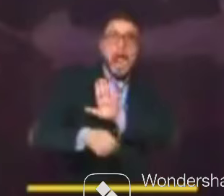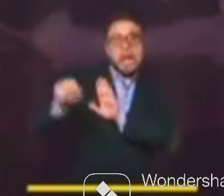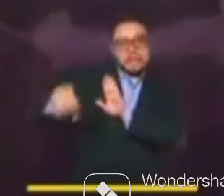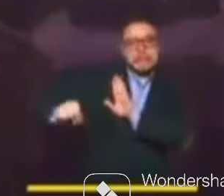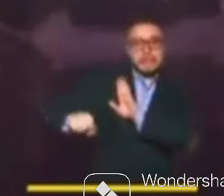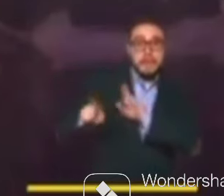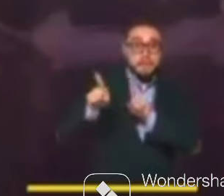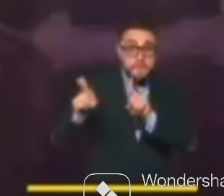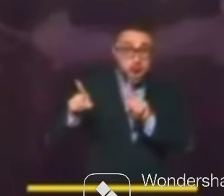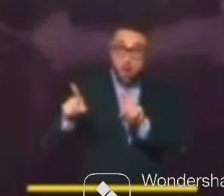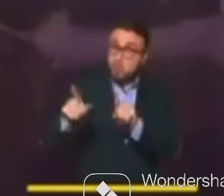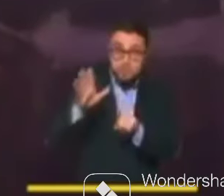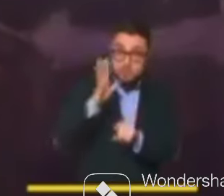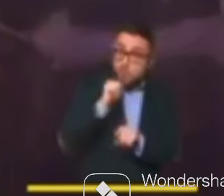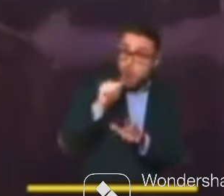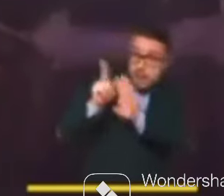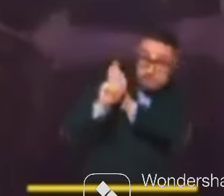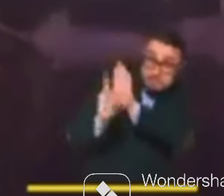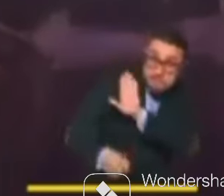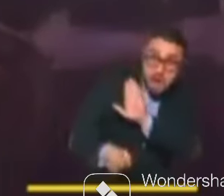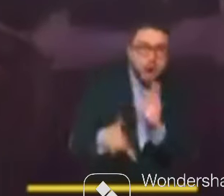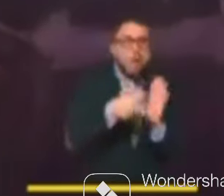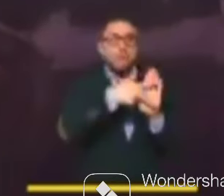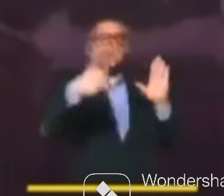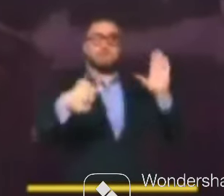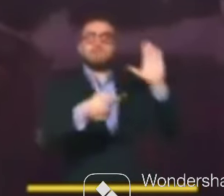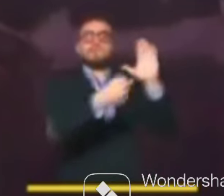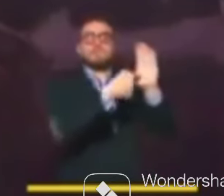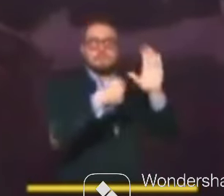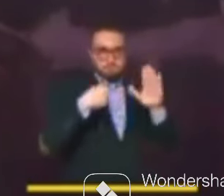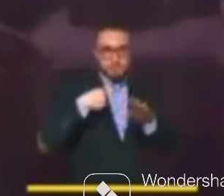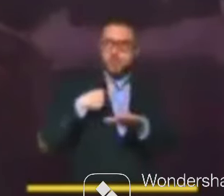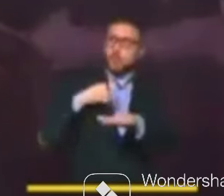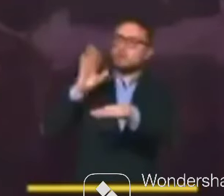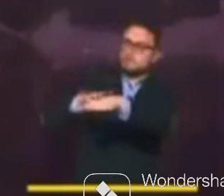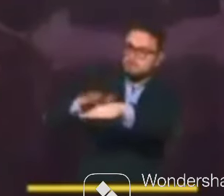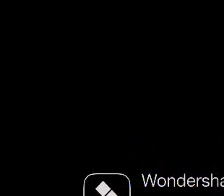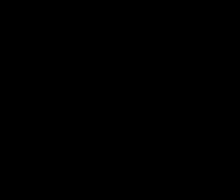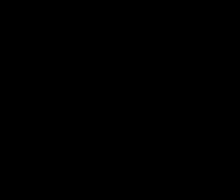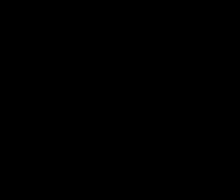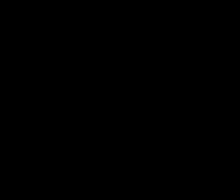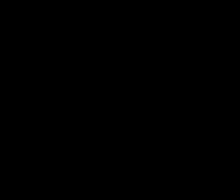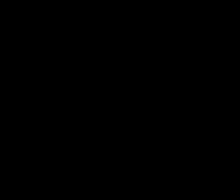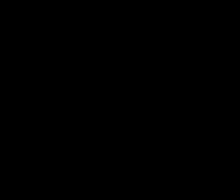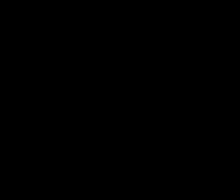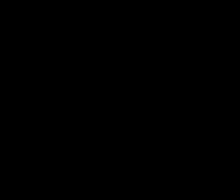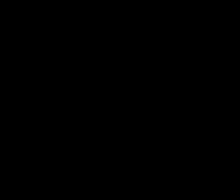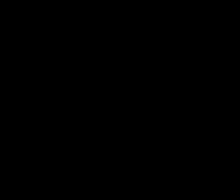Constitución. Invito a toda la fuerza pública a respetarla.